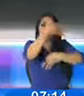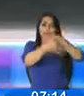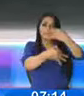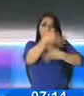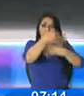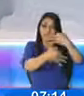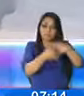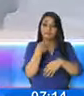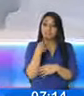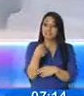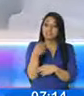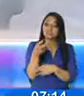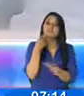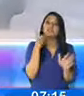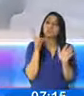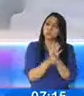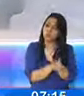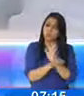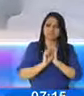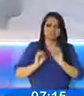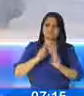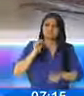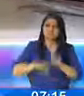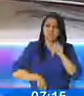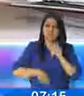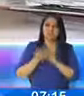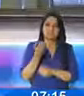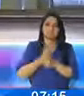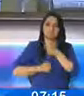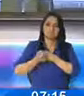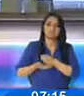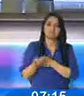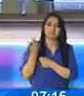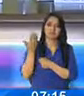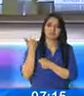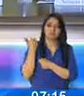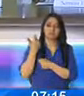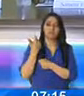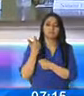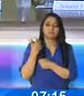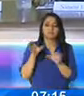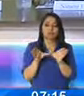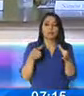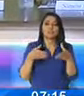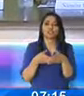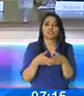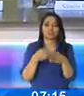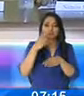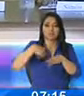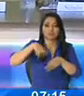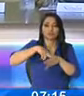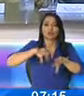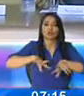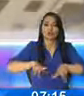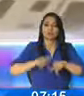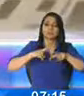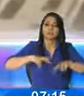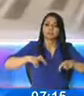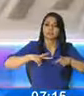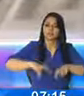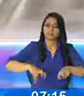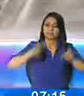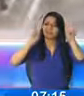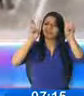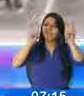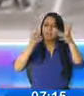al declarar maliciosa y temeraria la denuncia presentada el año anterior por la autodenominada Comisión Nacional anticorrupción en torno